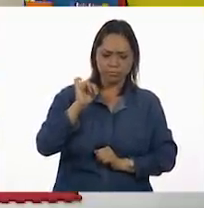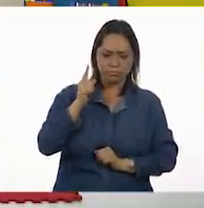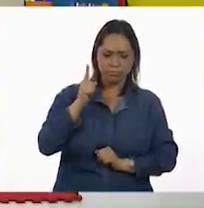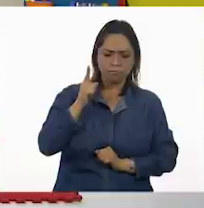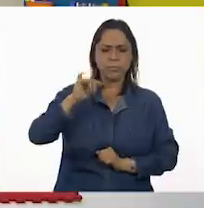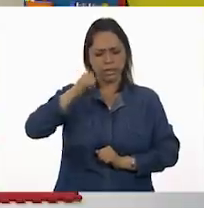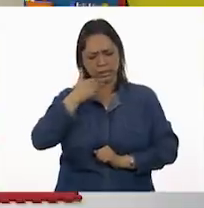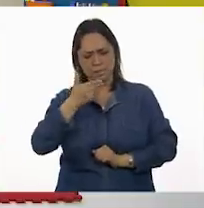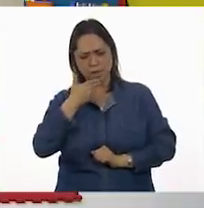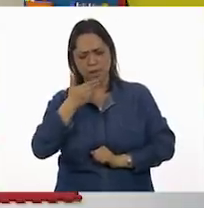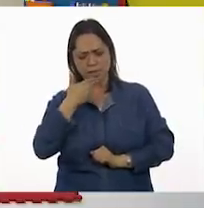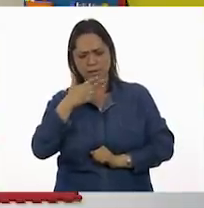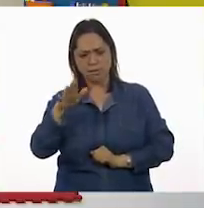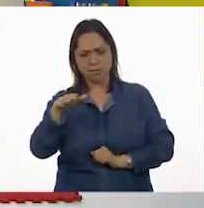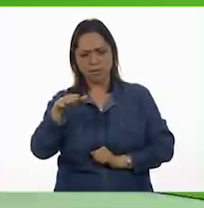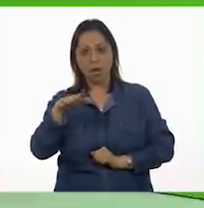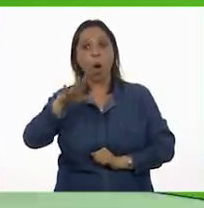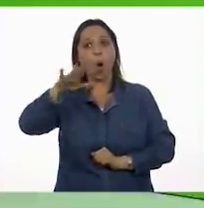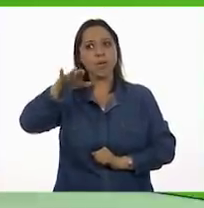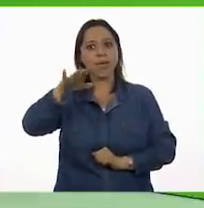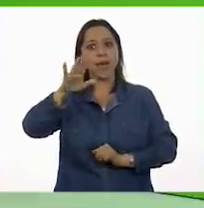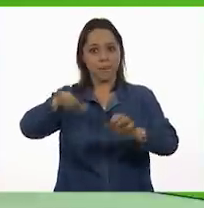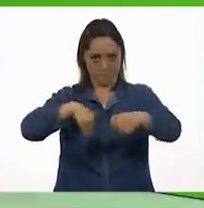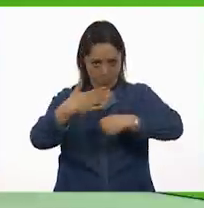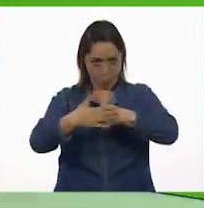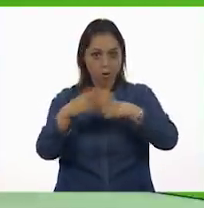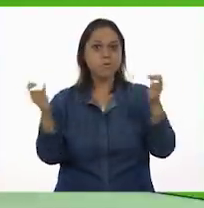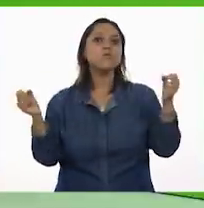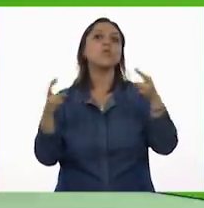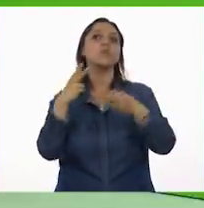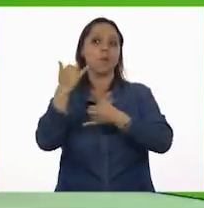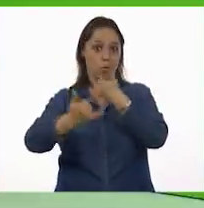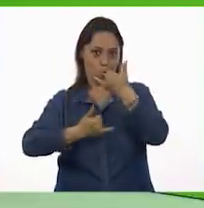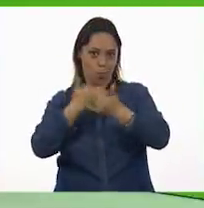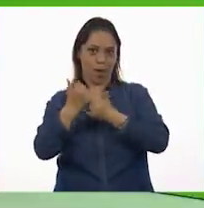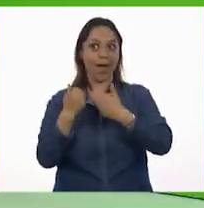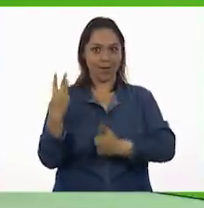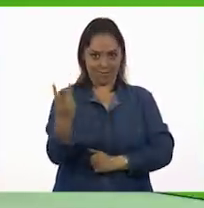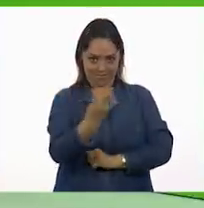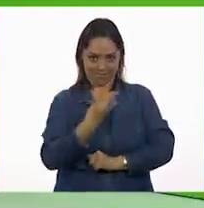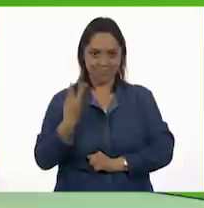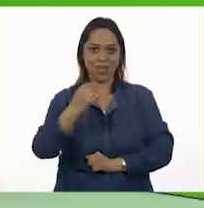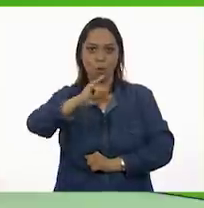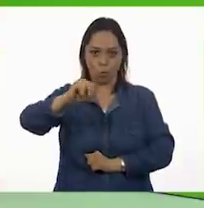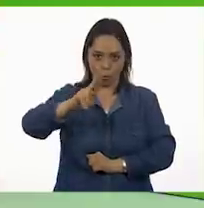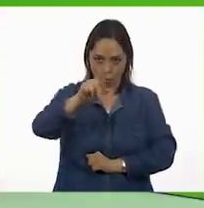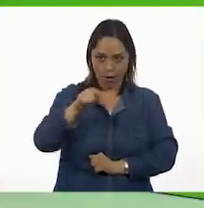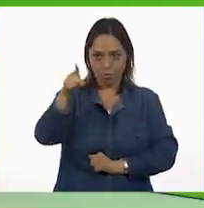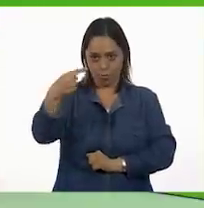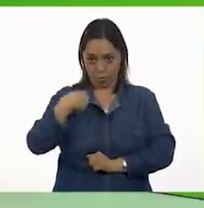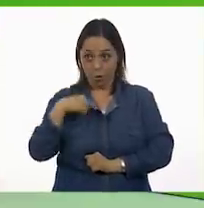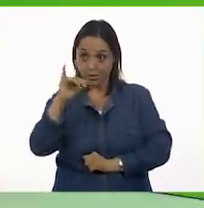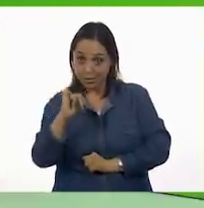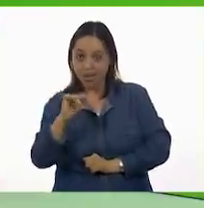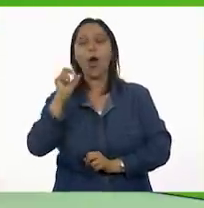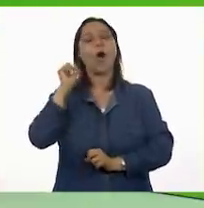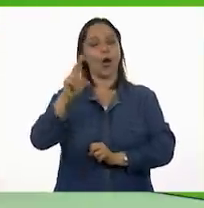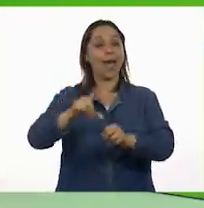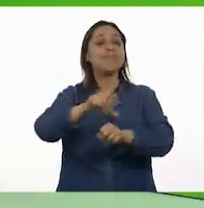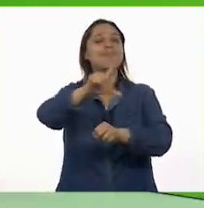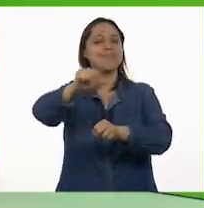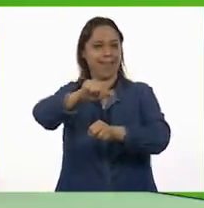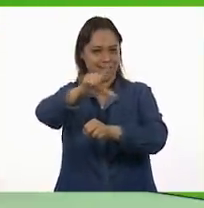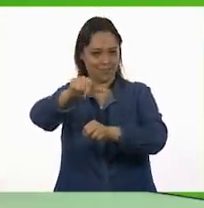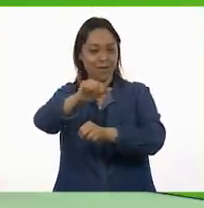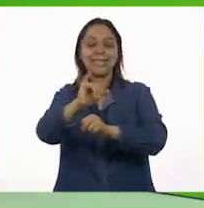Sí, está bien. Oye, ¿y nos vemos luego para jugar, Julia, tú y yo? ¿Sí? Más al ratito.